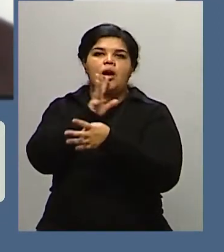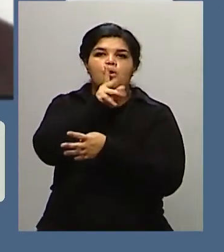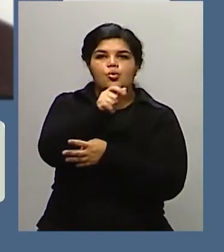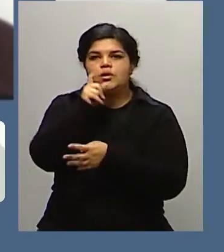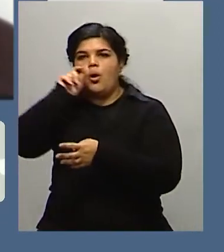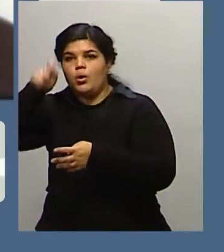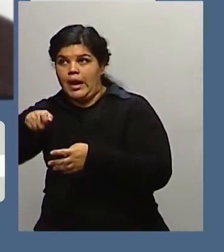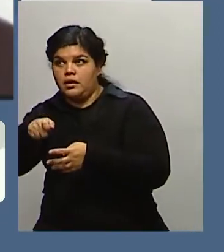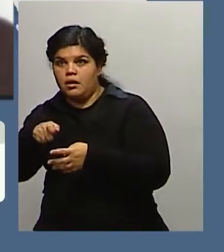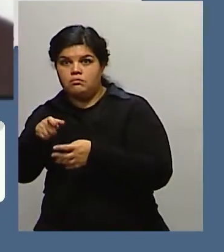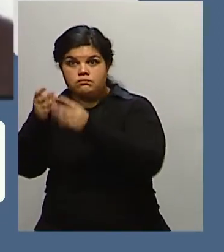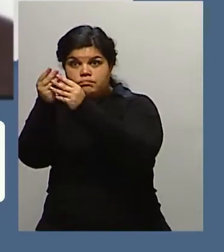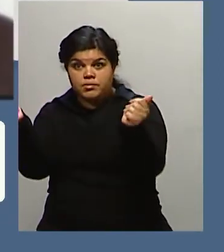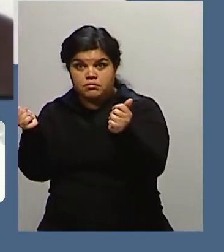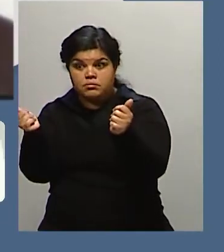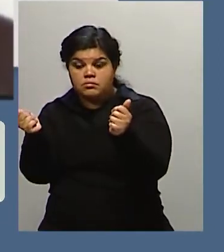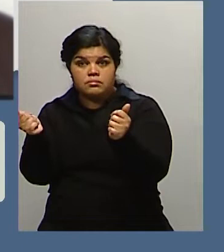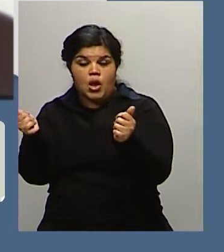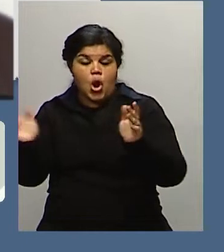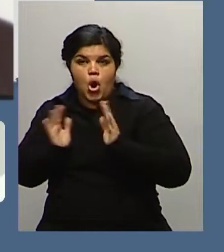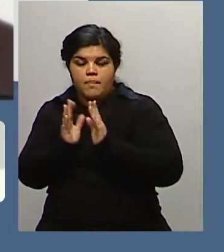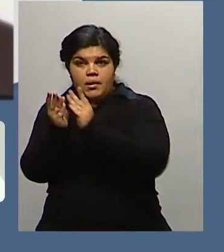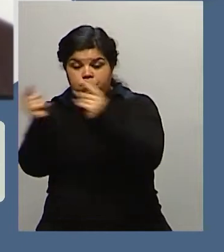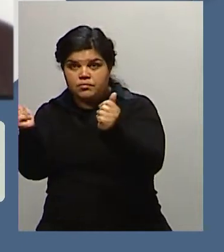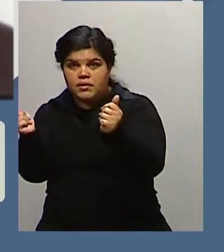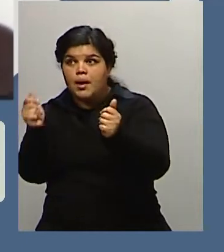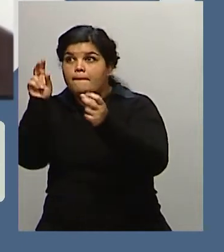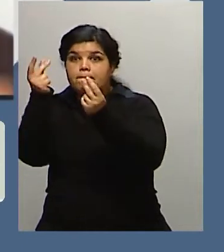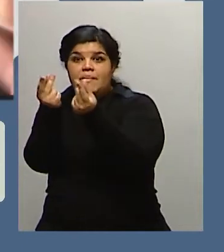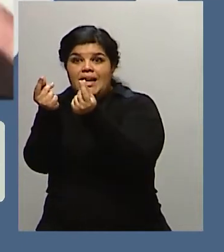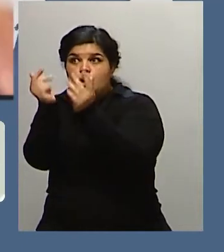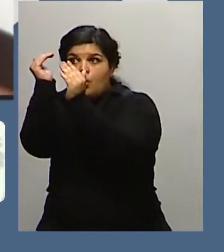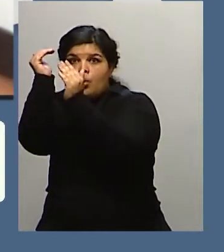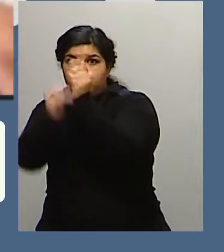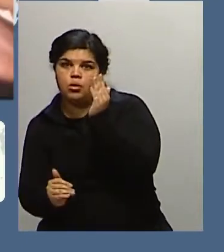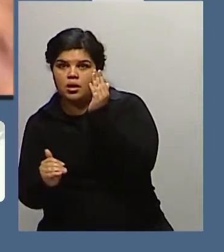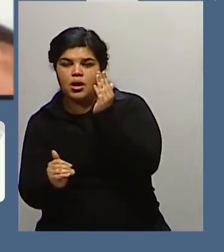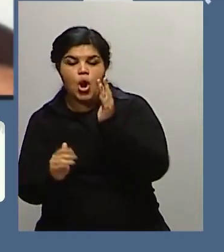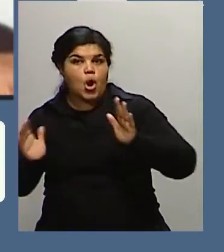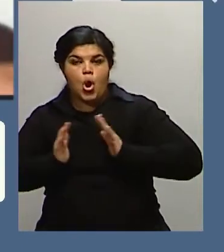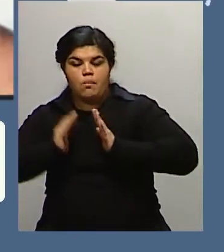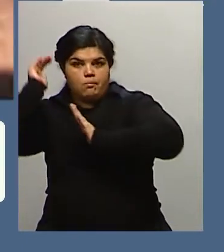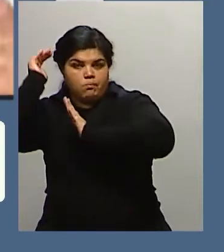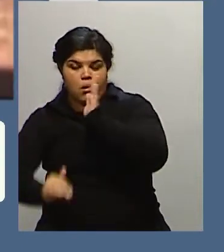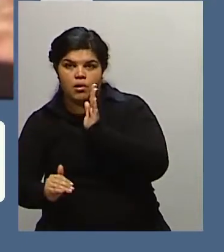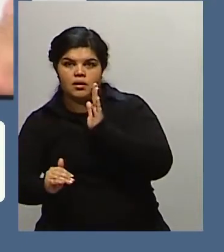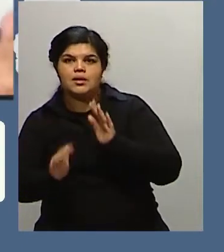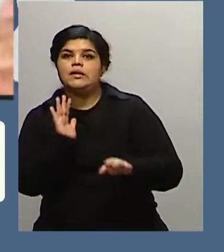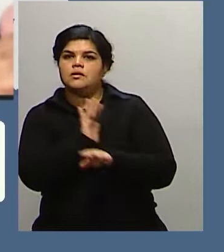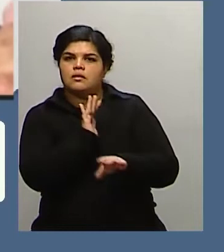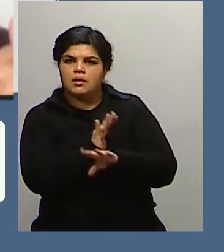esos precios bajen significativamente. Mm. Y cuidado entonces, porque tenemos niveles de